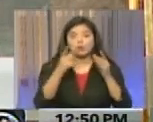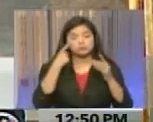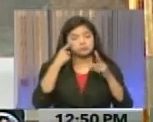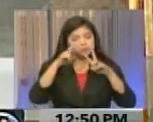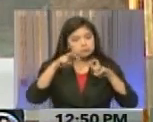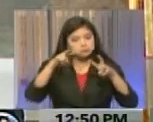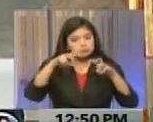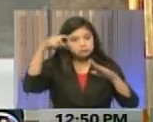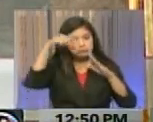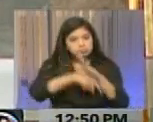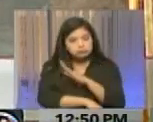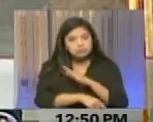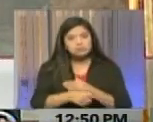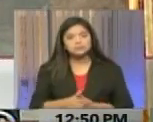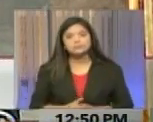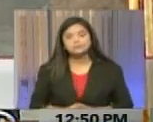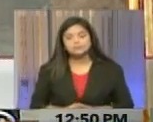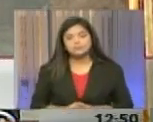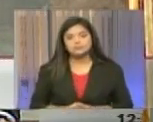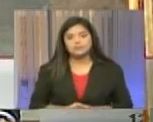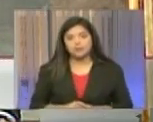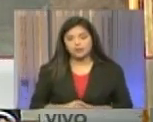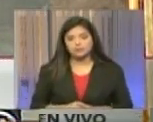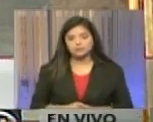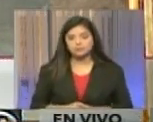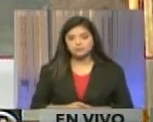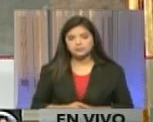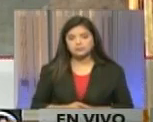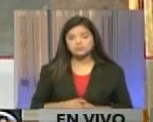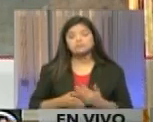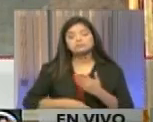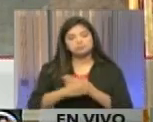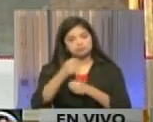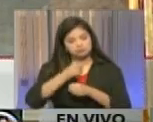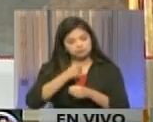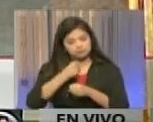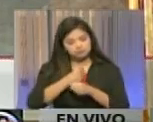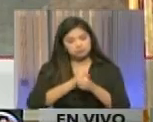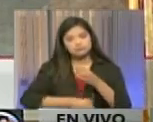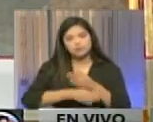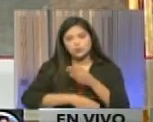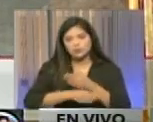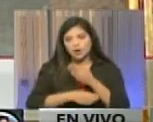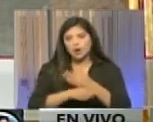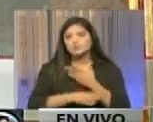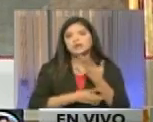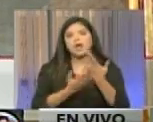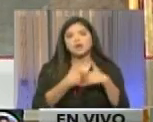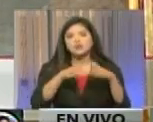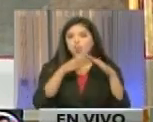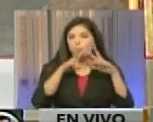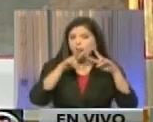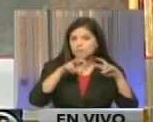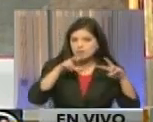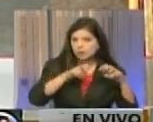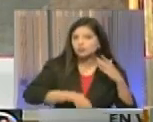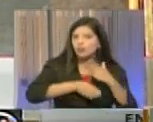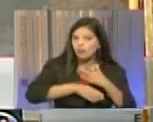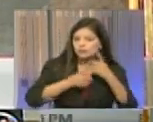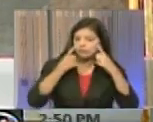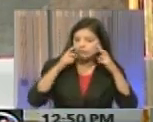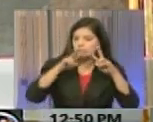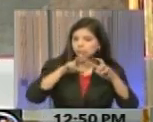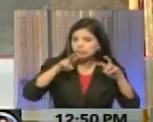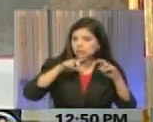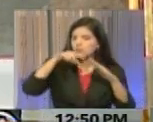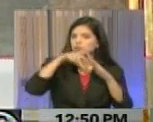procesados, investigados por los cuerpos de investigación. Sigue el trabajo de los órganos de investigación criminal, sigue la inteligencia